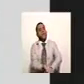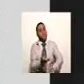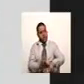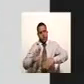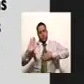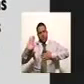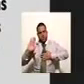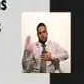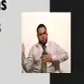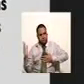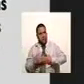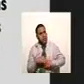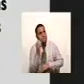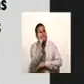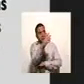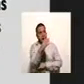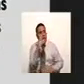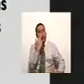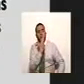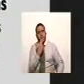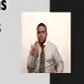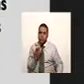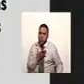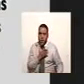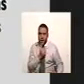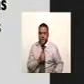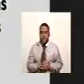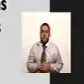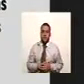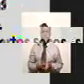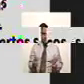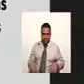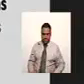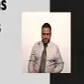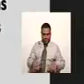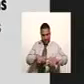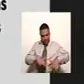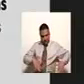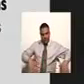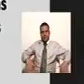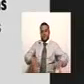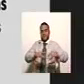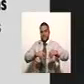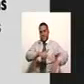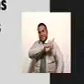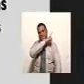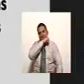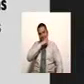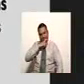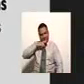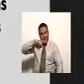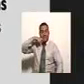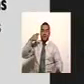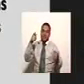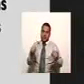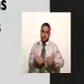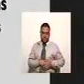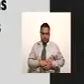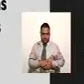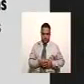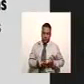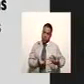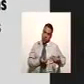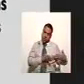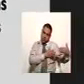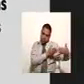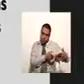Las plataformas y los puertos secos también ayudan mucho. Entre otras cosas, hay que mejorar la regulación para que no se presenten abusos en puerto y